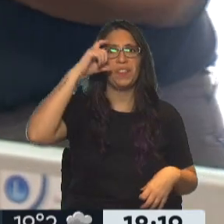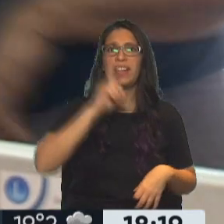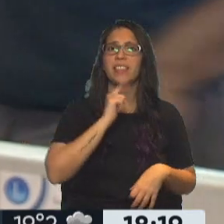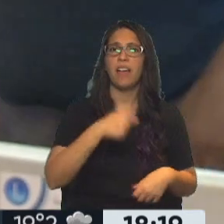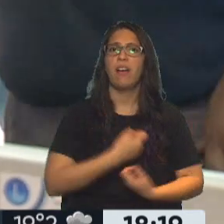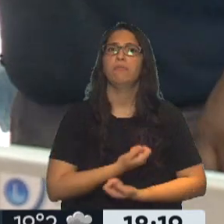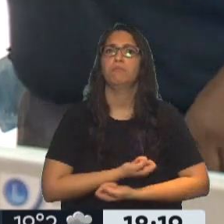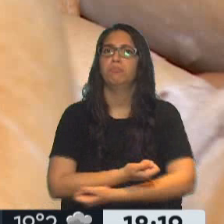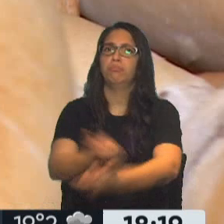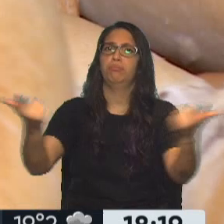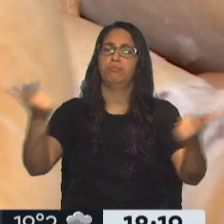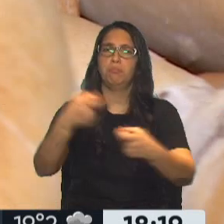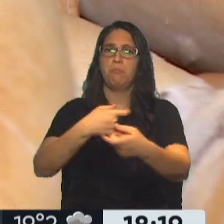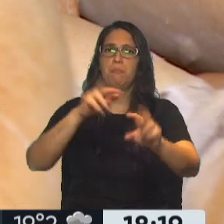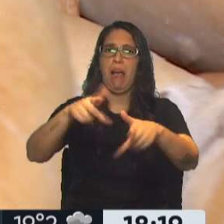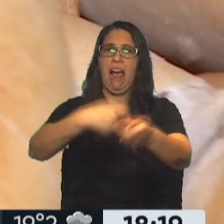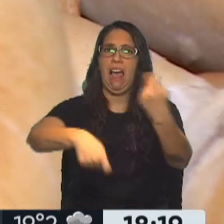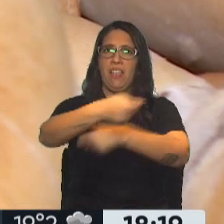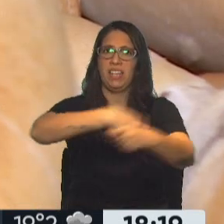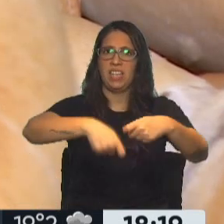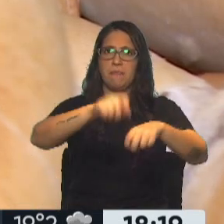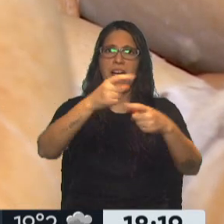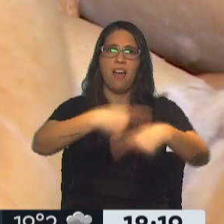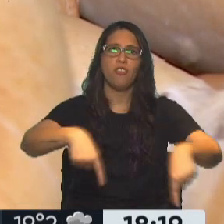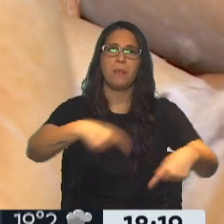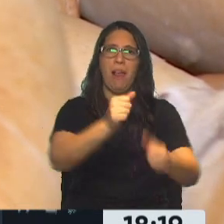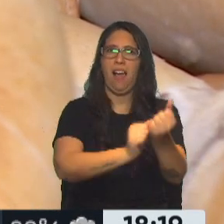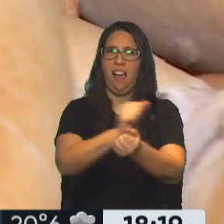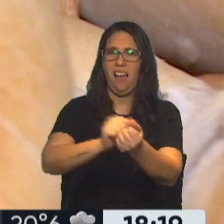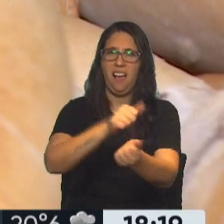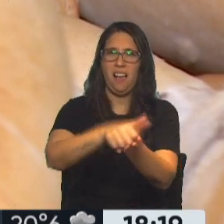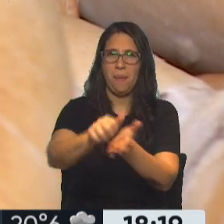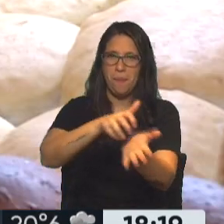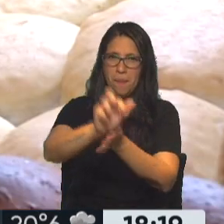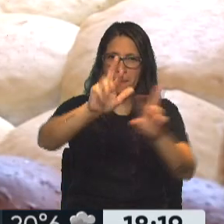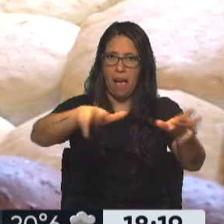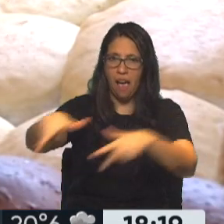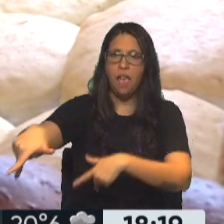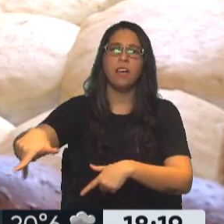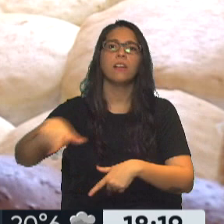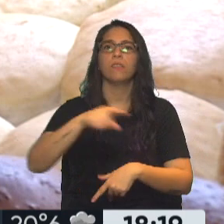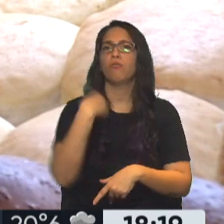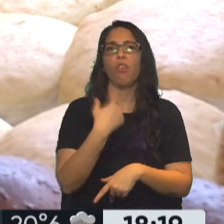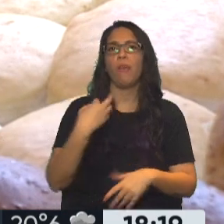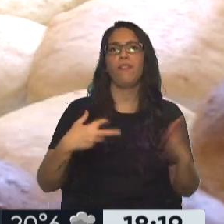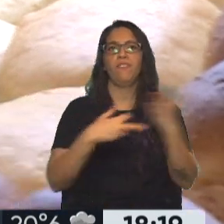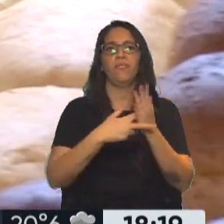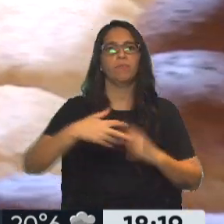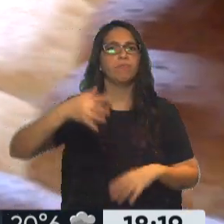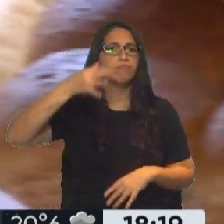a las panaderías, en tanto que la Secretaría de Comercio fiscalizará el cumplimiento del acuerdo.